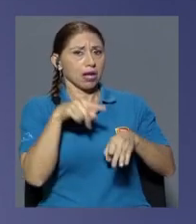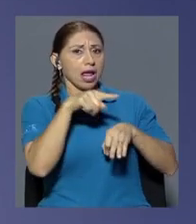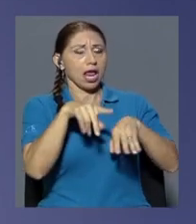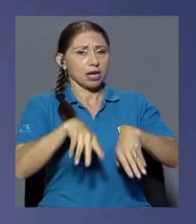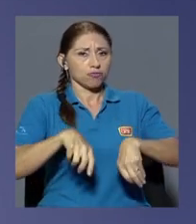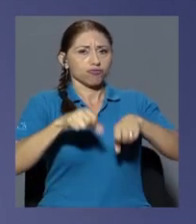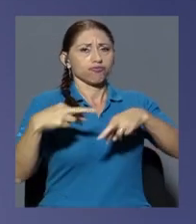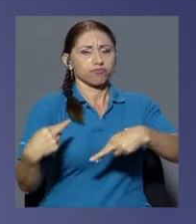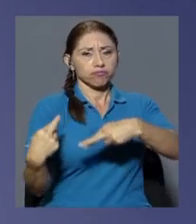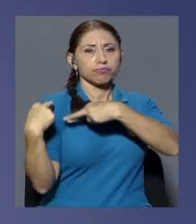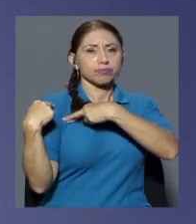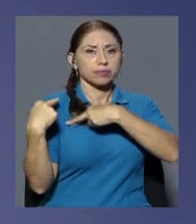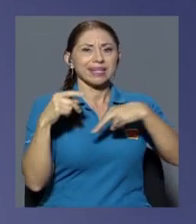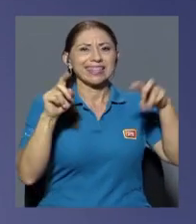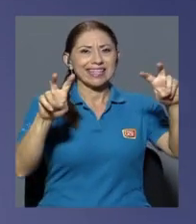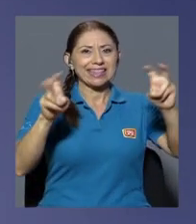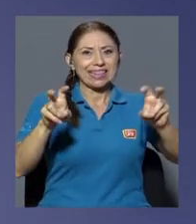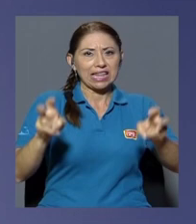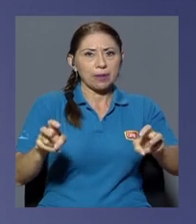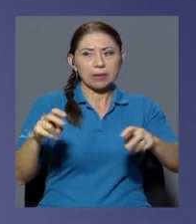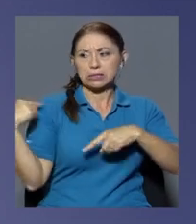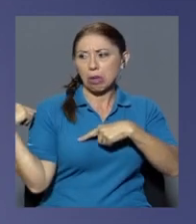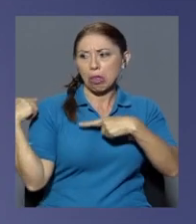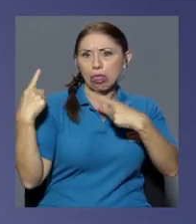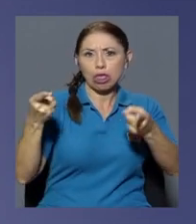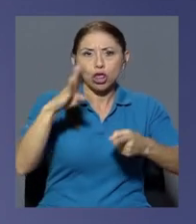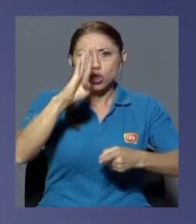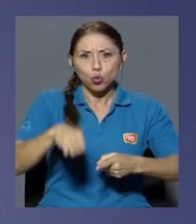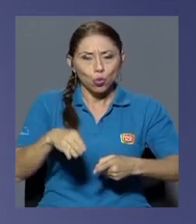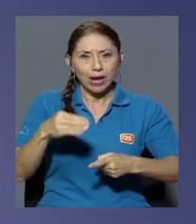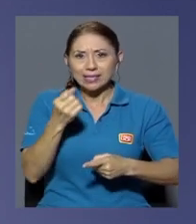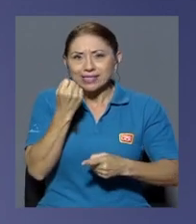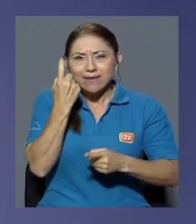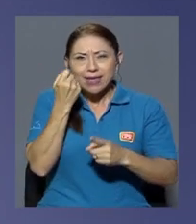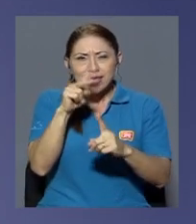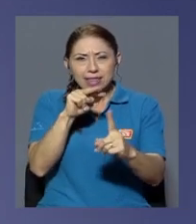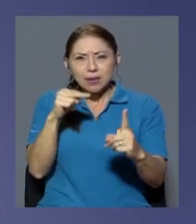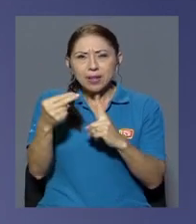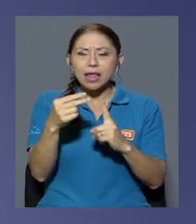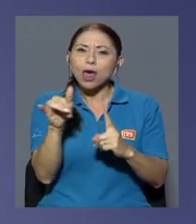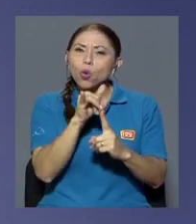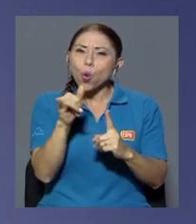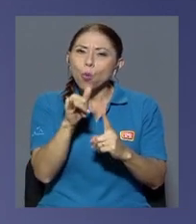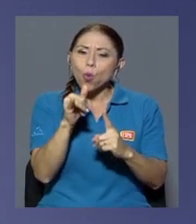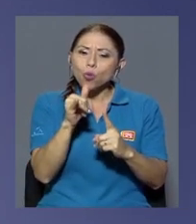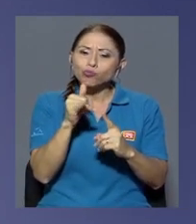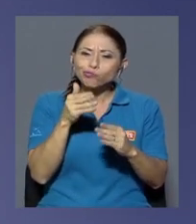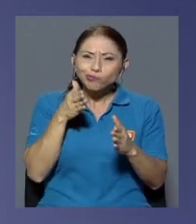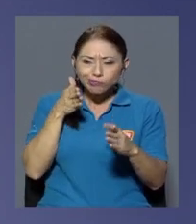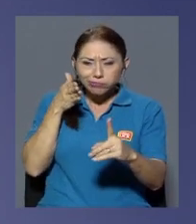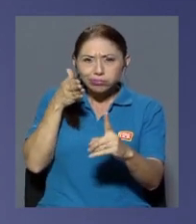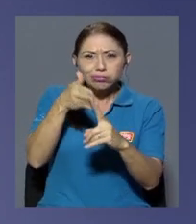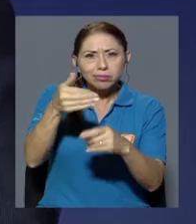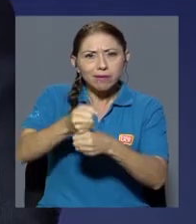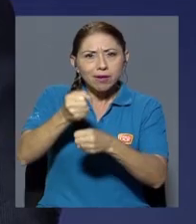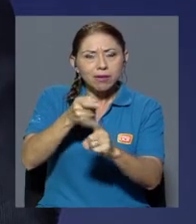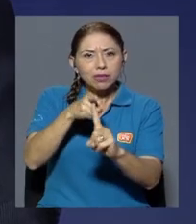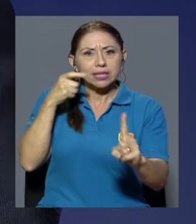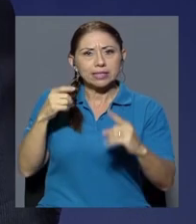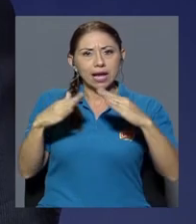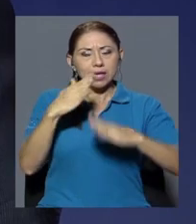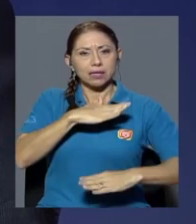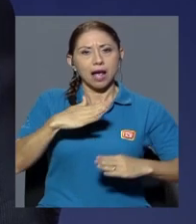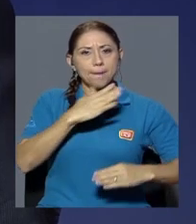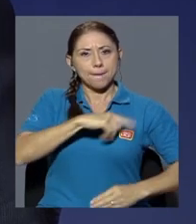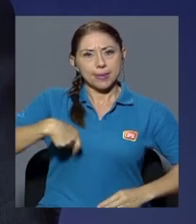esos asuntos que nunca se ven interpretados como en la hoja de ruta desde la casa presidencial y creo que es una tarea